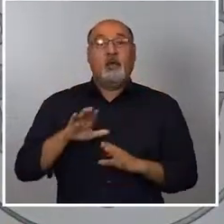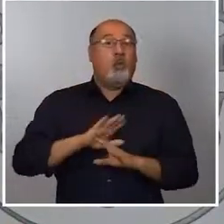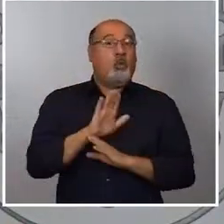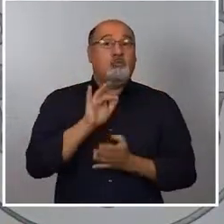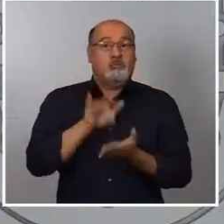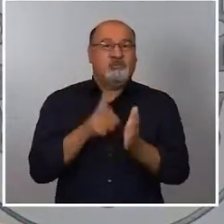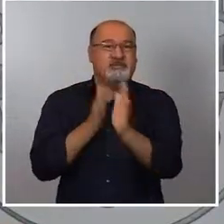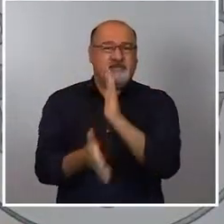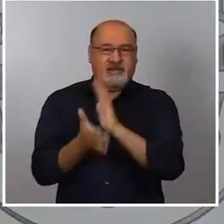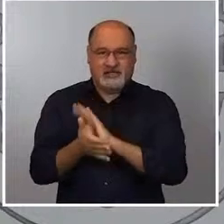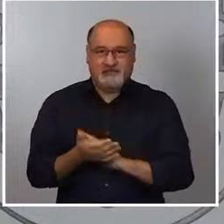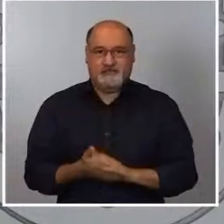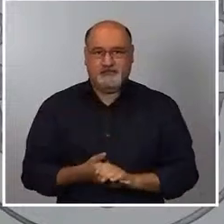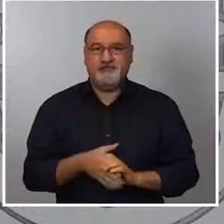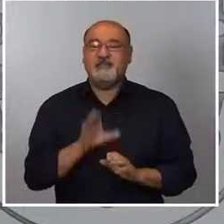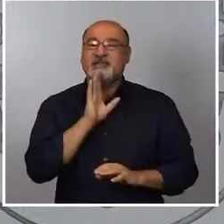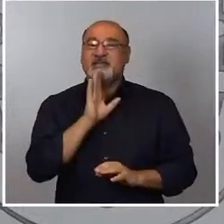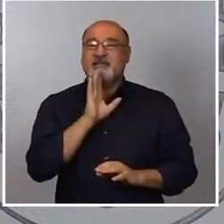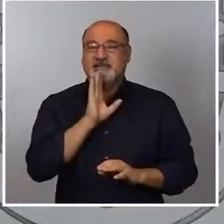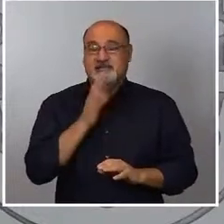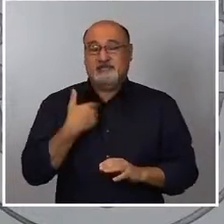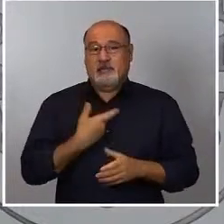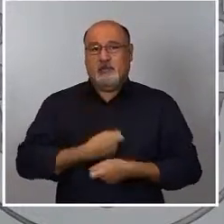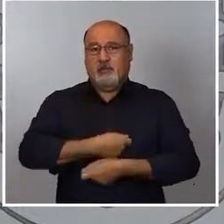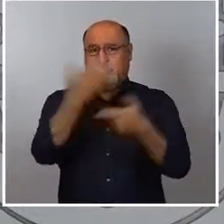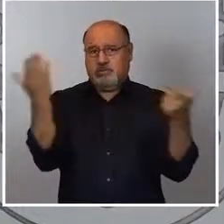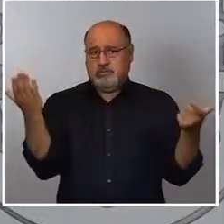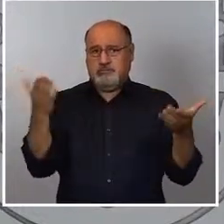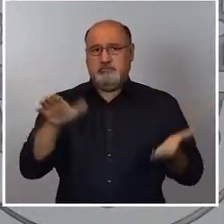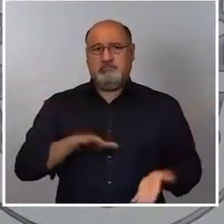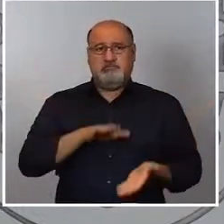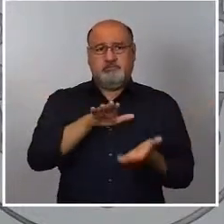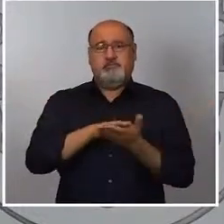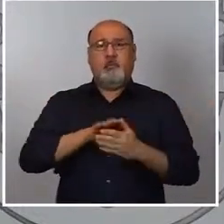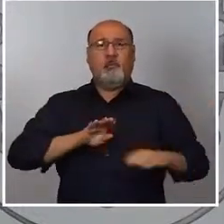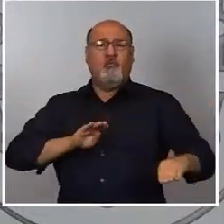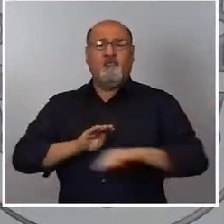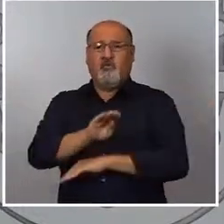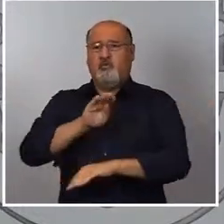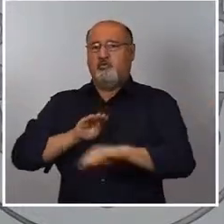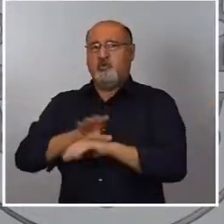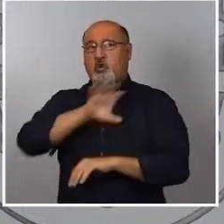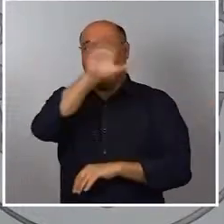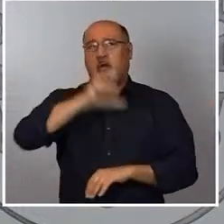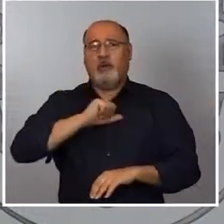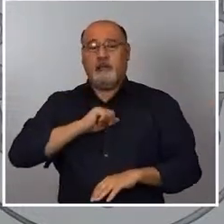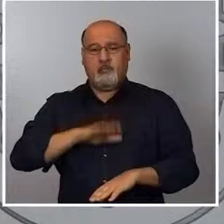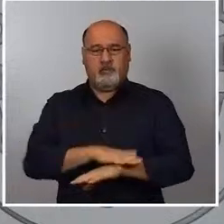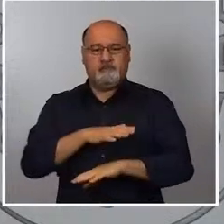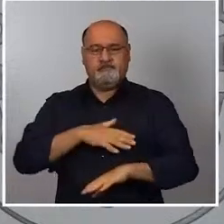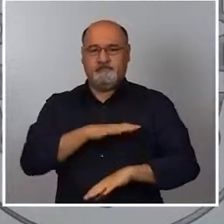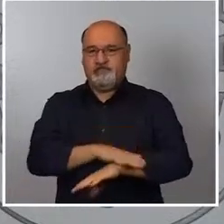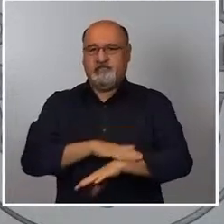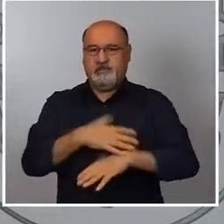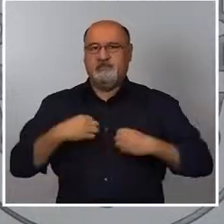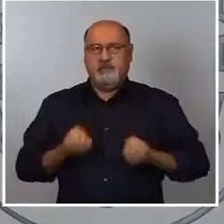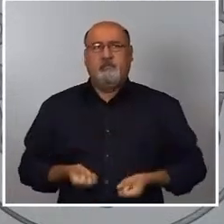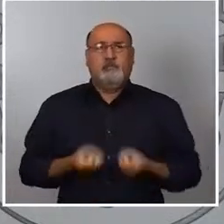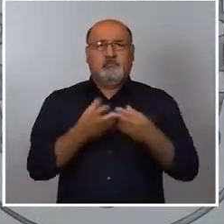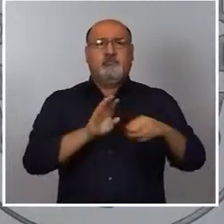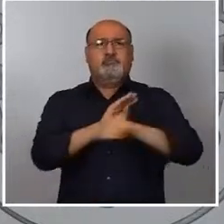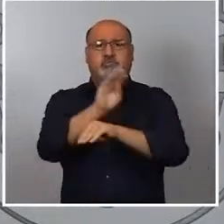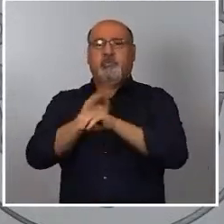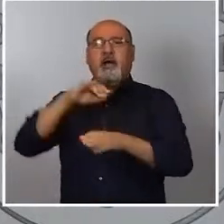que hemos distribuido fondos entre las comunidades autónomas para mejorar el sistema de información del sistema nacional de salud